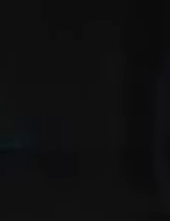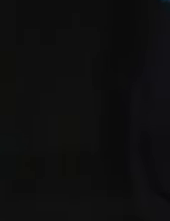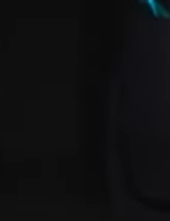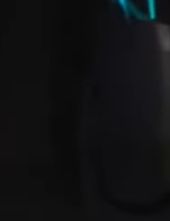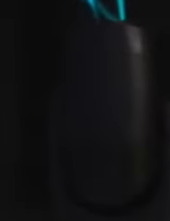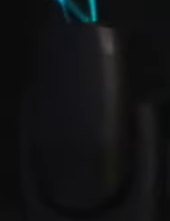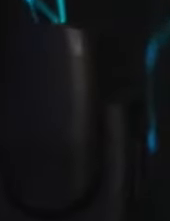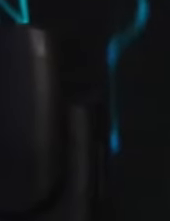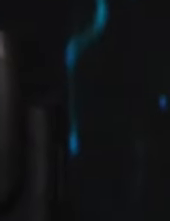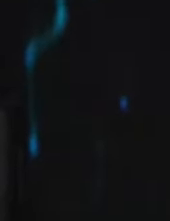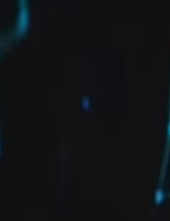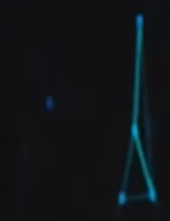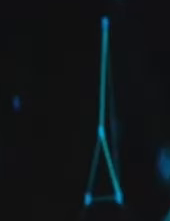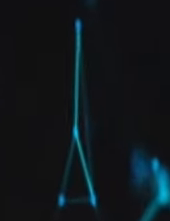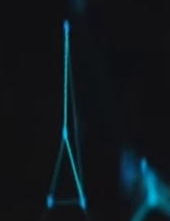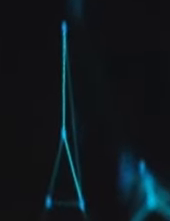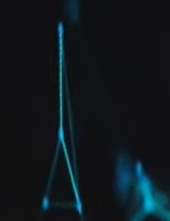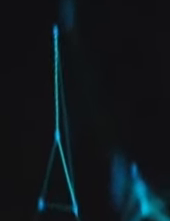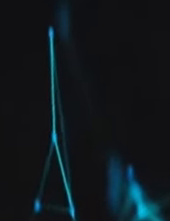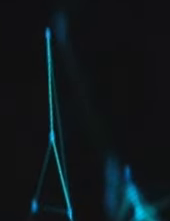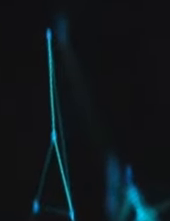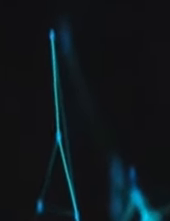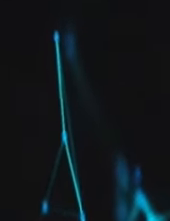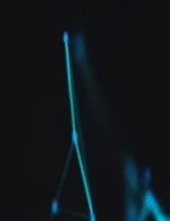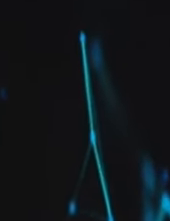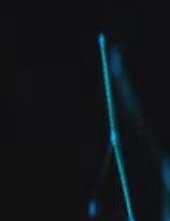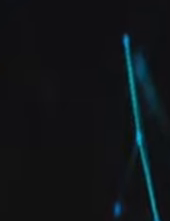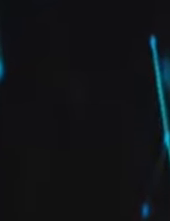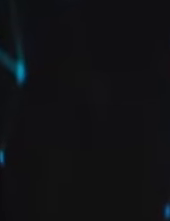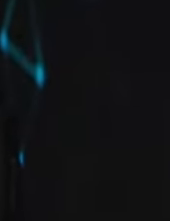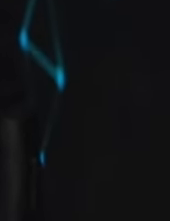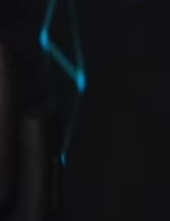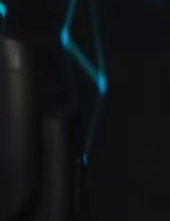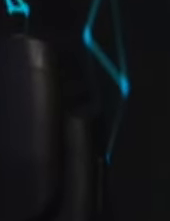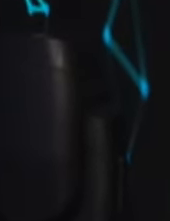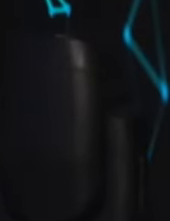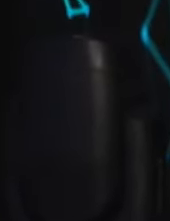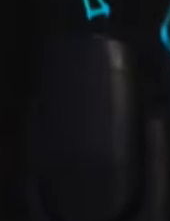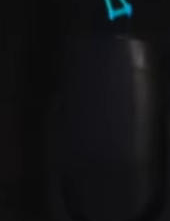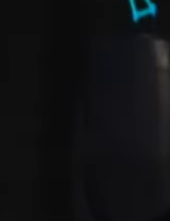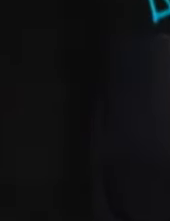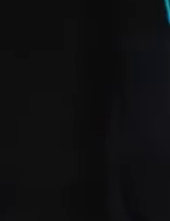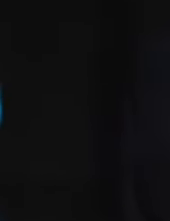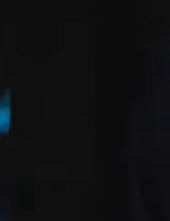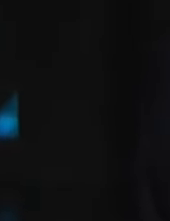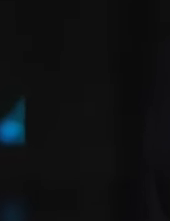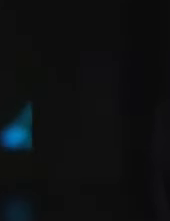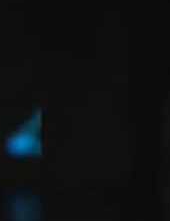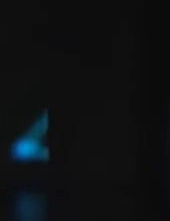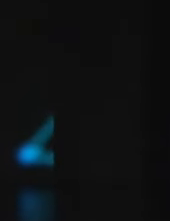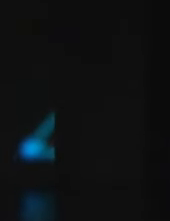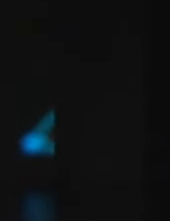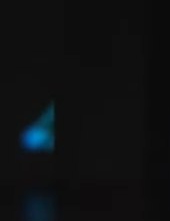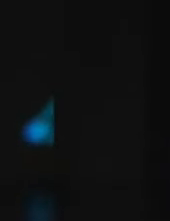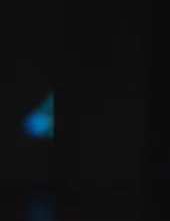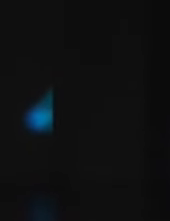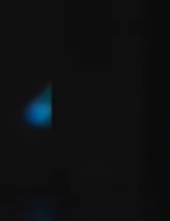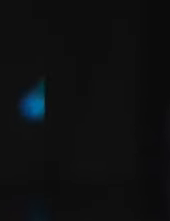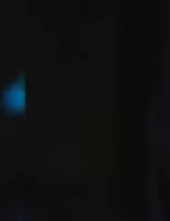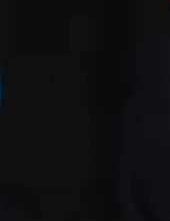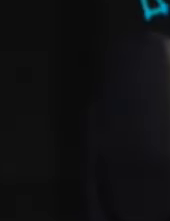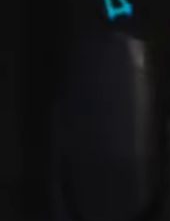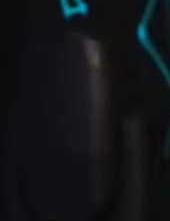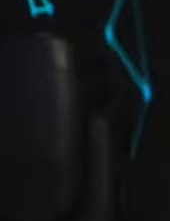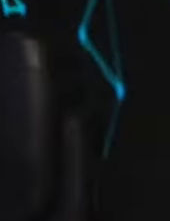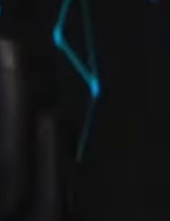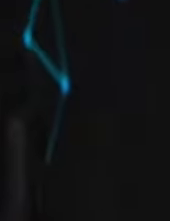porque vamos a presentar a una especialista en el mundo de la Inteligencia artificial espero Pascal que también desde allá donde estás